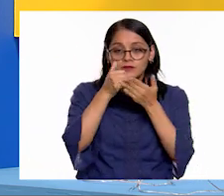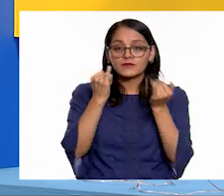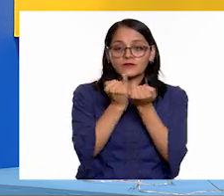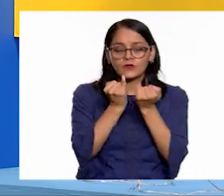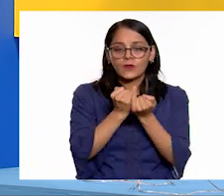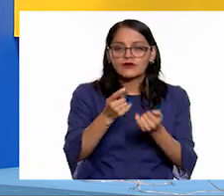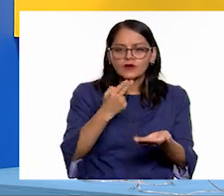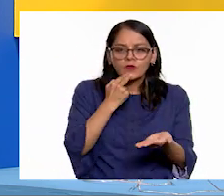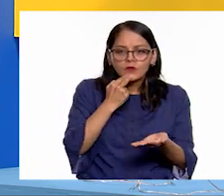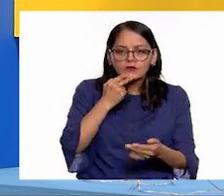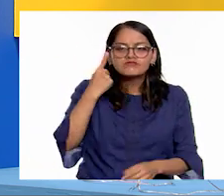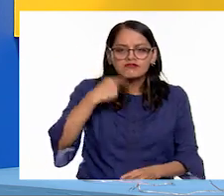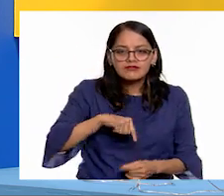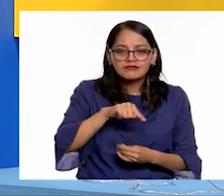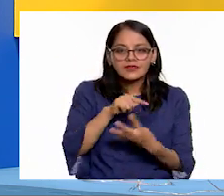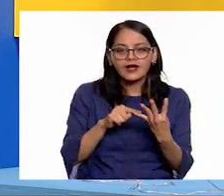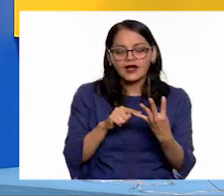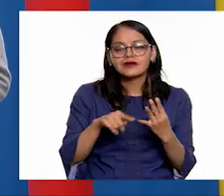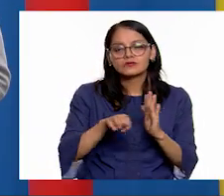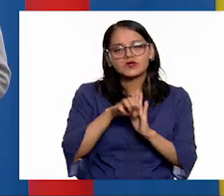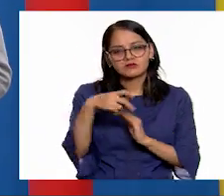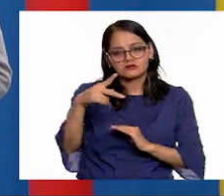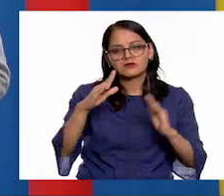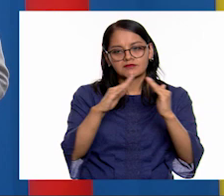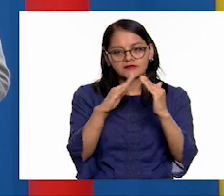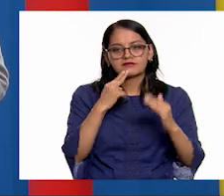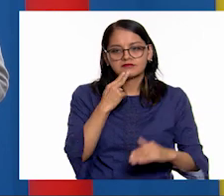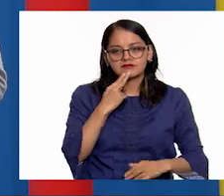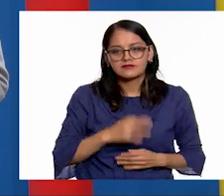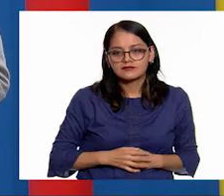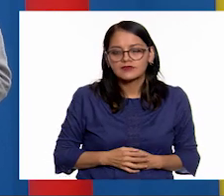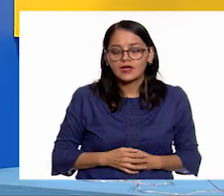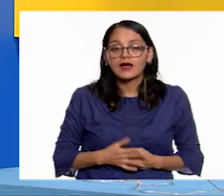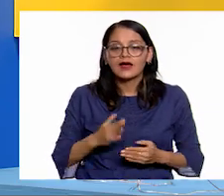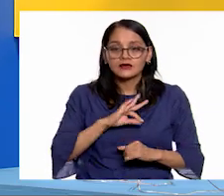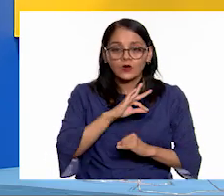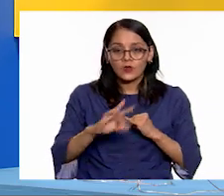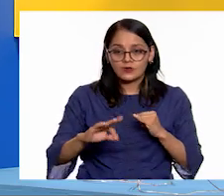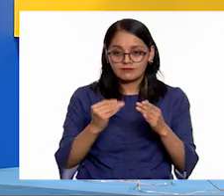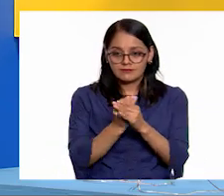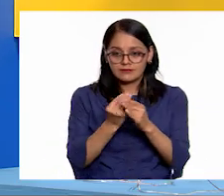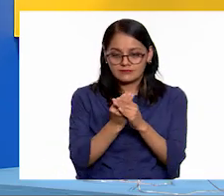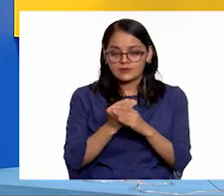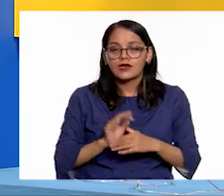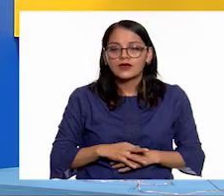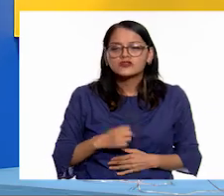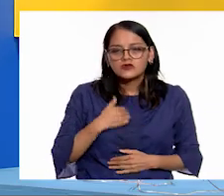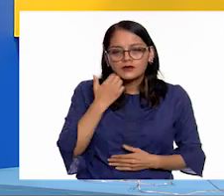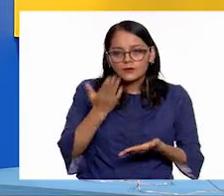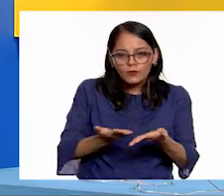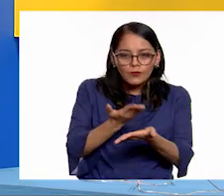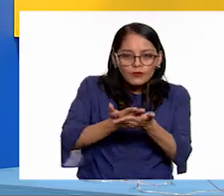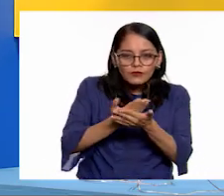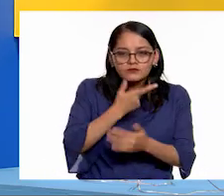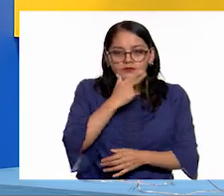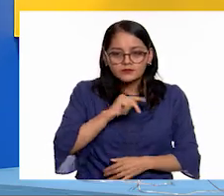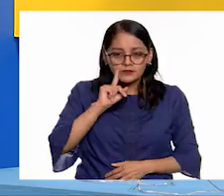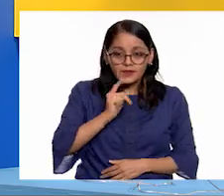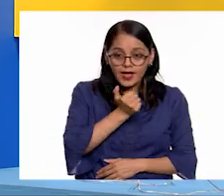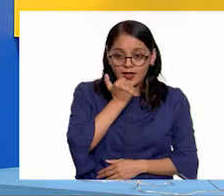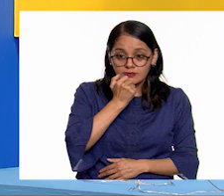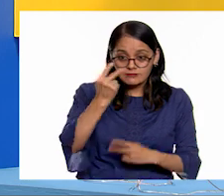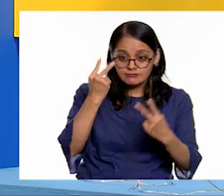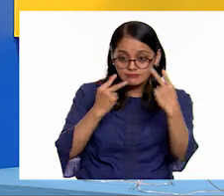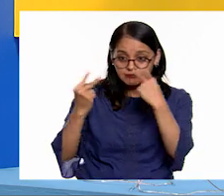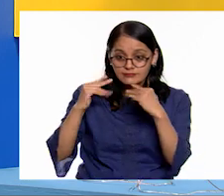sus tantos usos, en este caso en casa. Sí. Y para concluir la clase, les proponemos a las alumnas y a los alumnos que nos